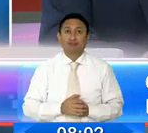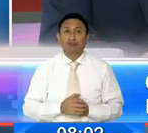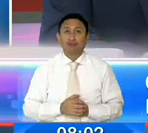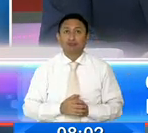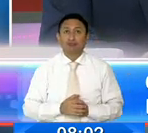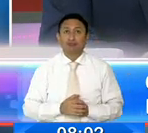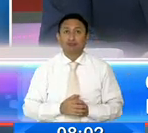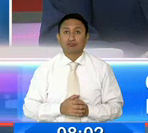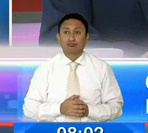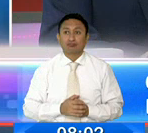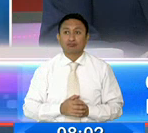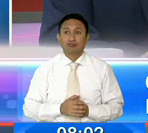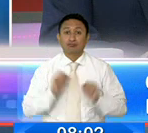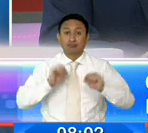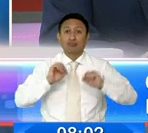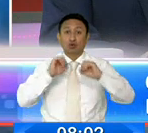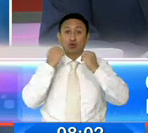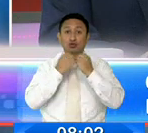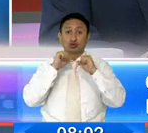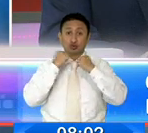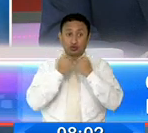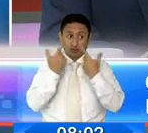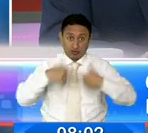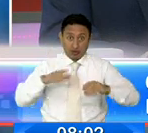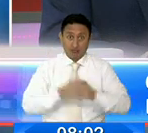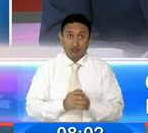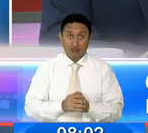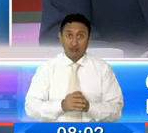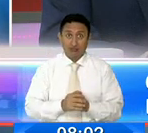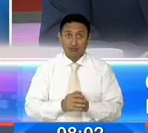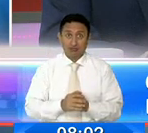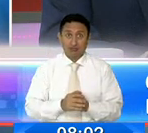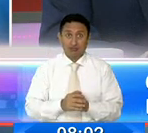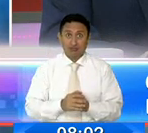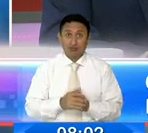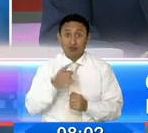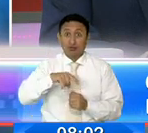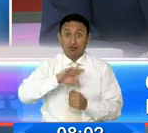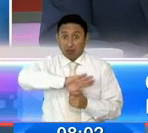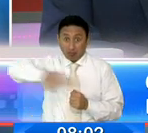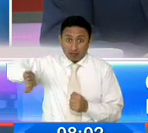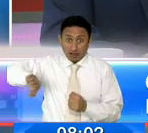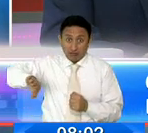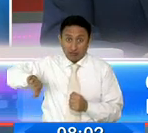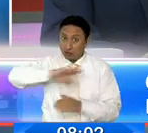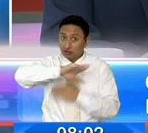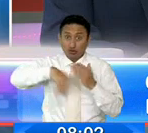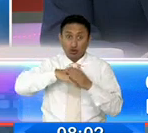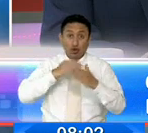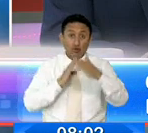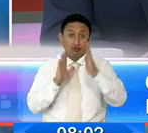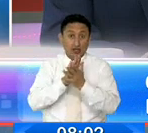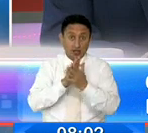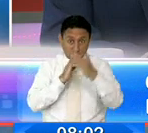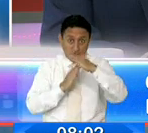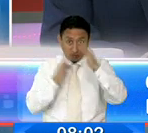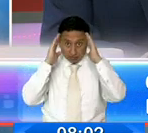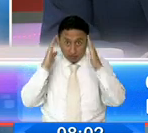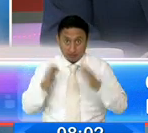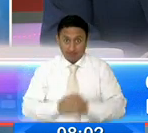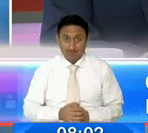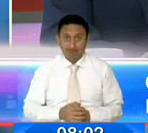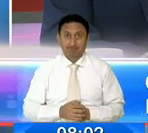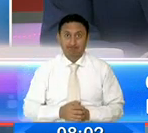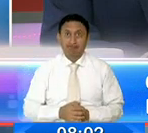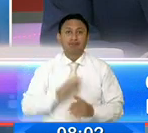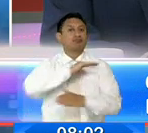hablado con todas las organizaciones sociales, ministro, ya no le han dejado a un lado. ¿O ya todos están tranquilos? No, todos. Esto es para